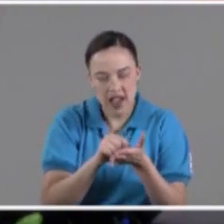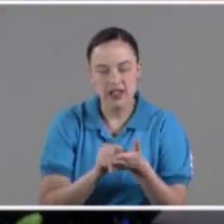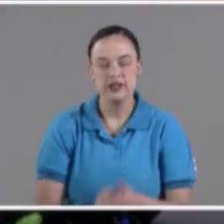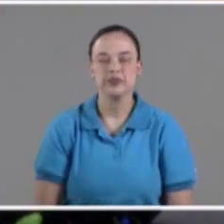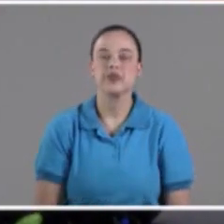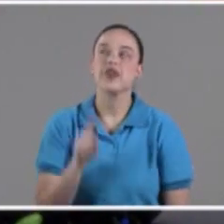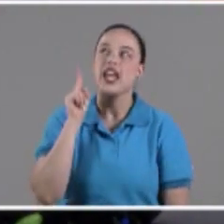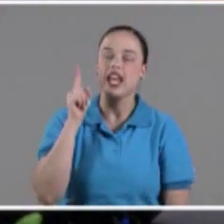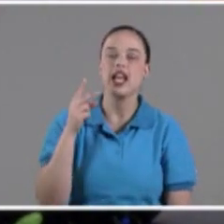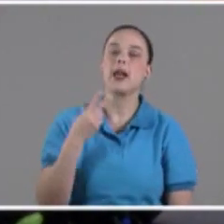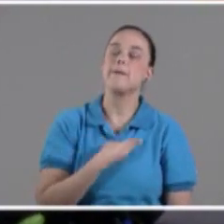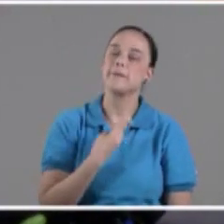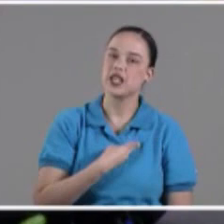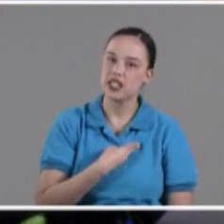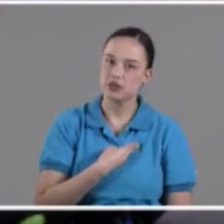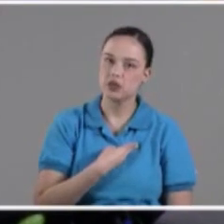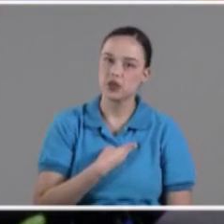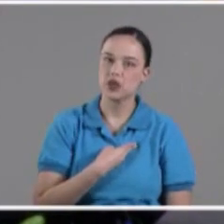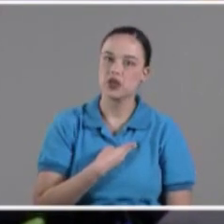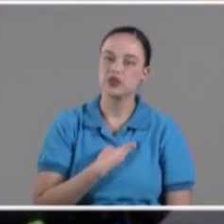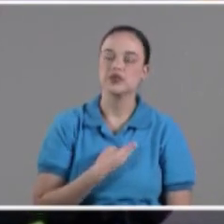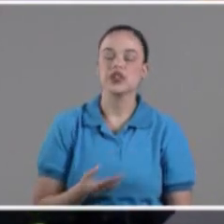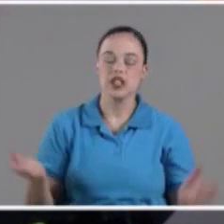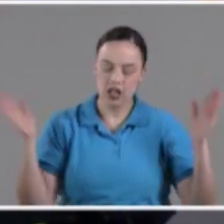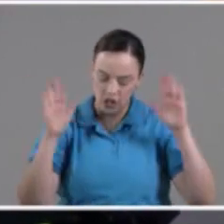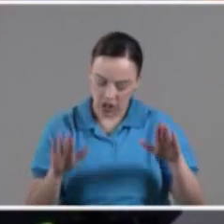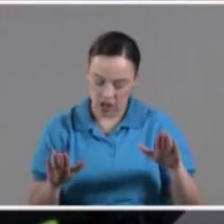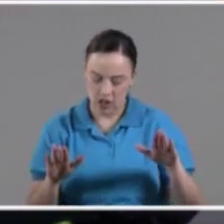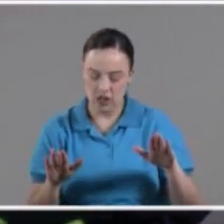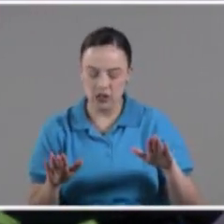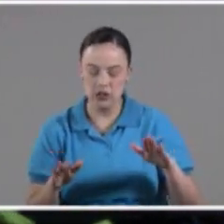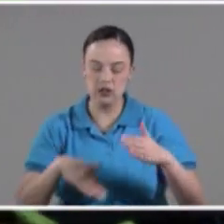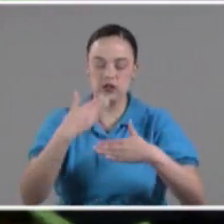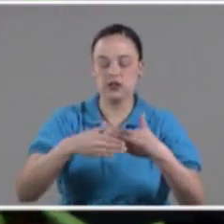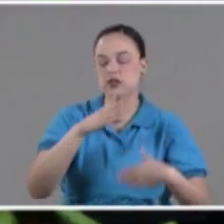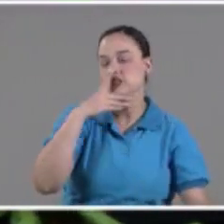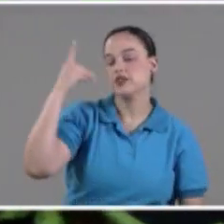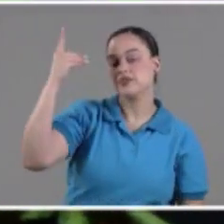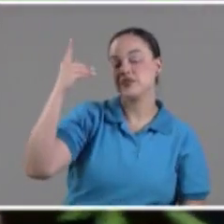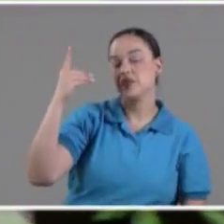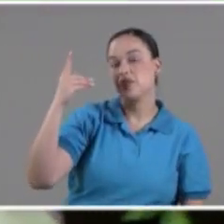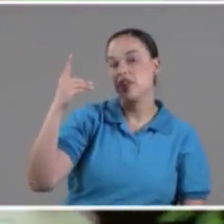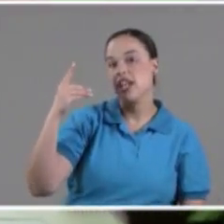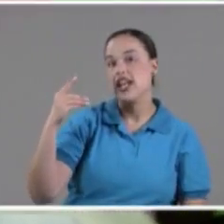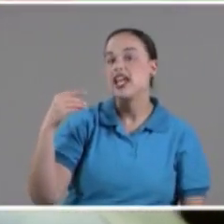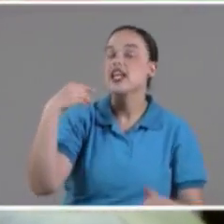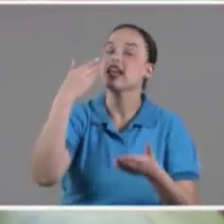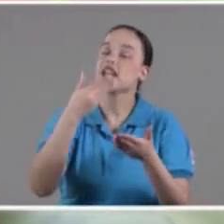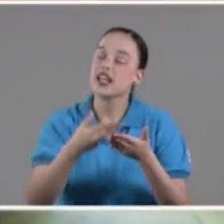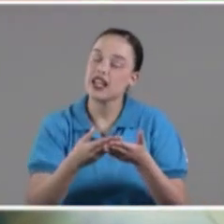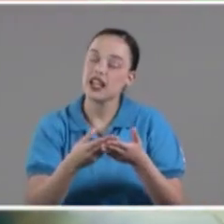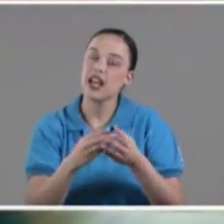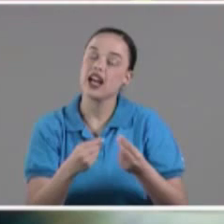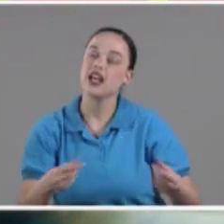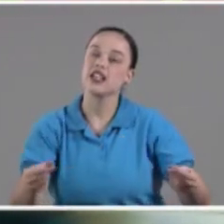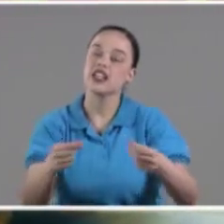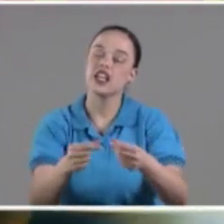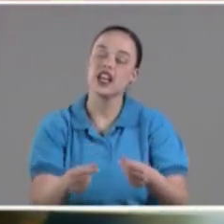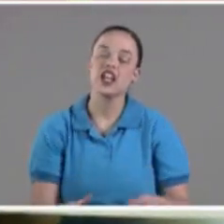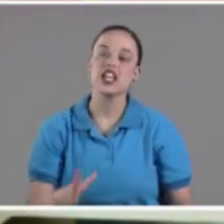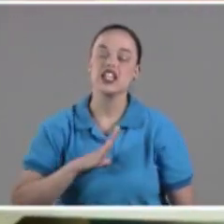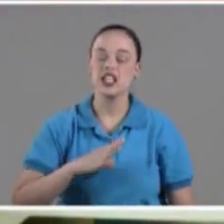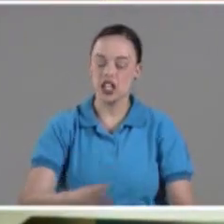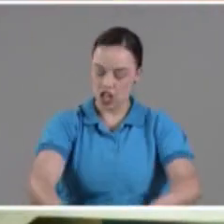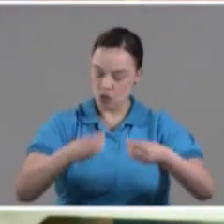él mismo se rinde delante de Dios y cae a tierra y lleva mucho fruto el hermano